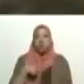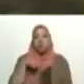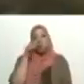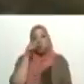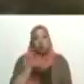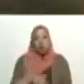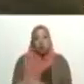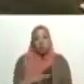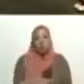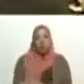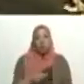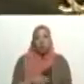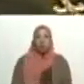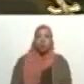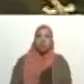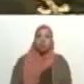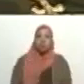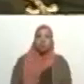pueblos.